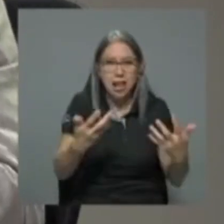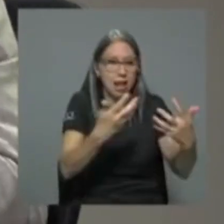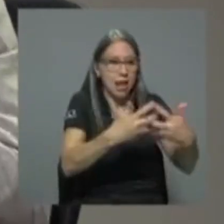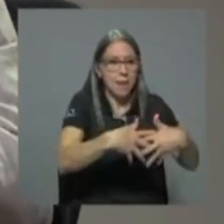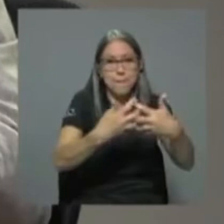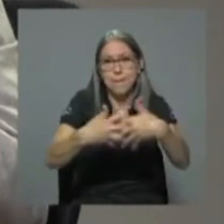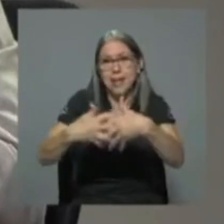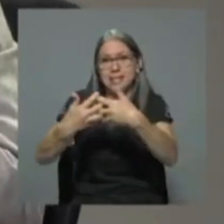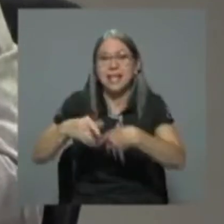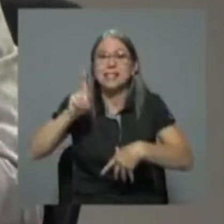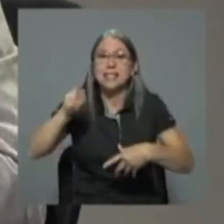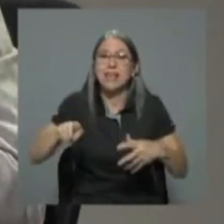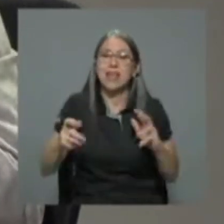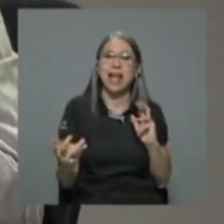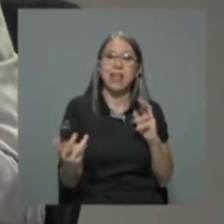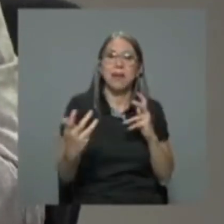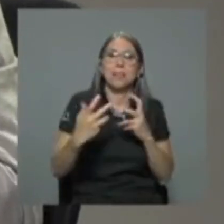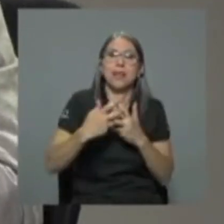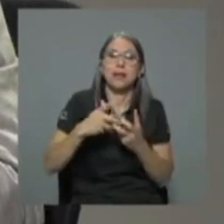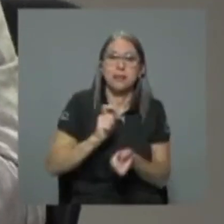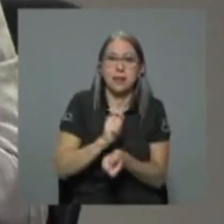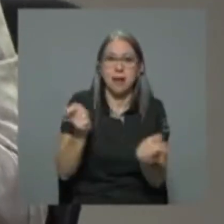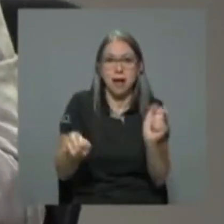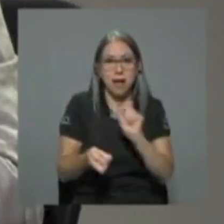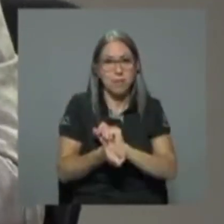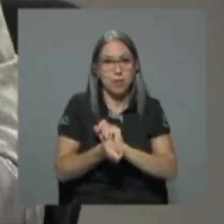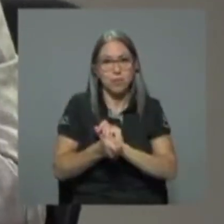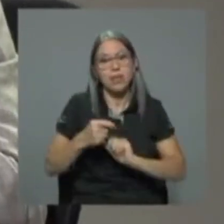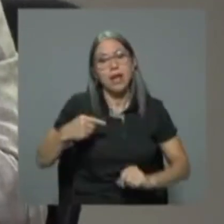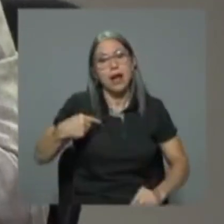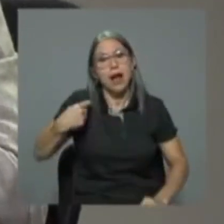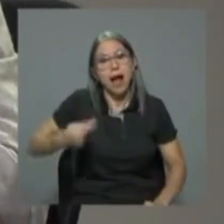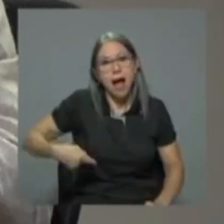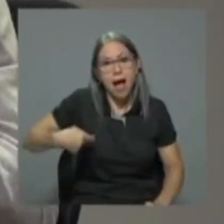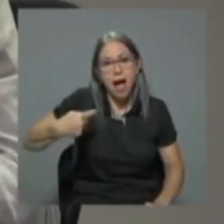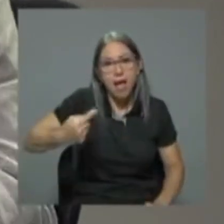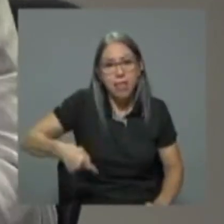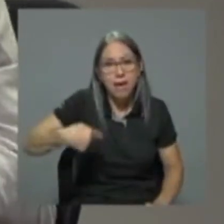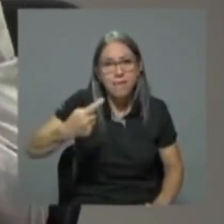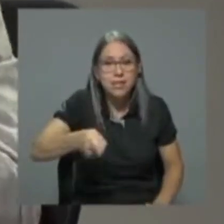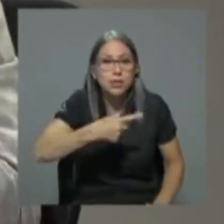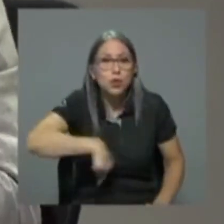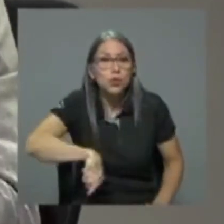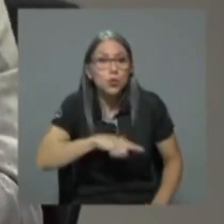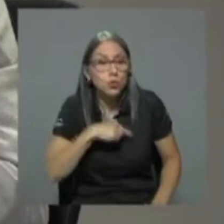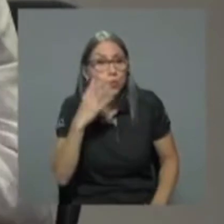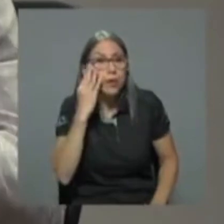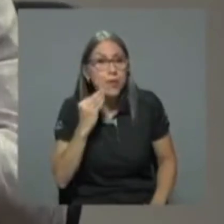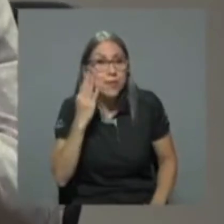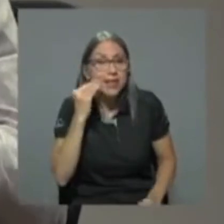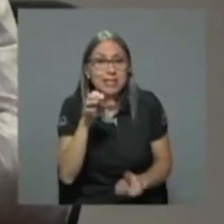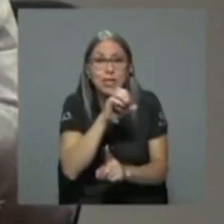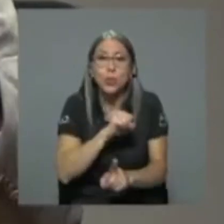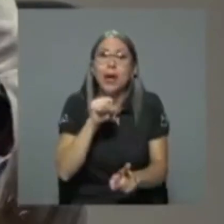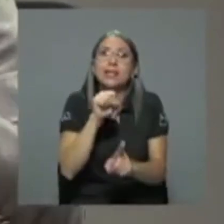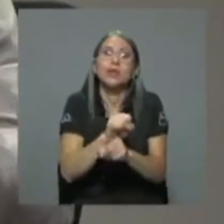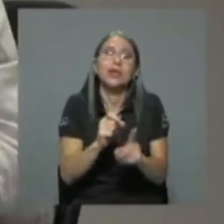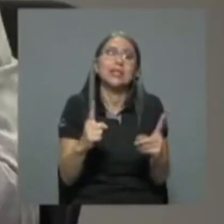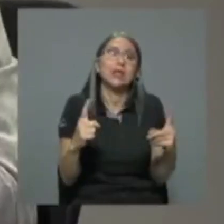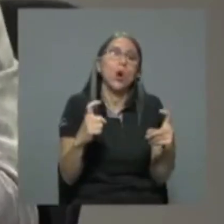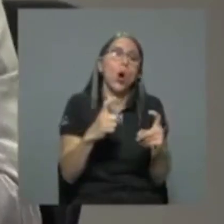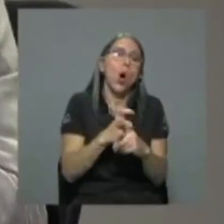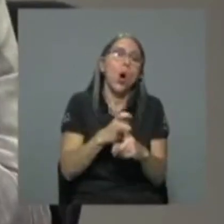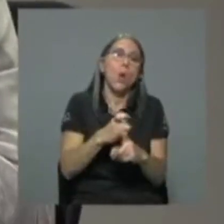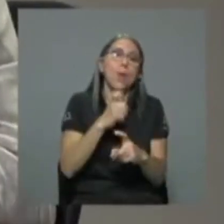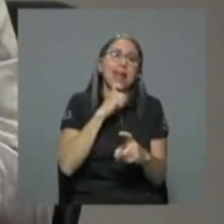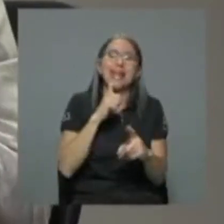cambio. Cada vez vamos a vivir entornos mucho más complejos y mucho más cambiantes de los que